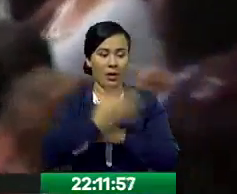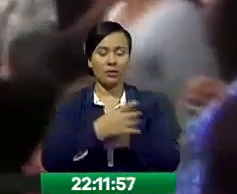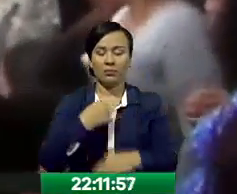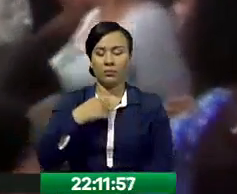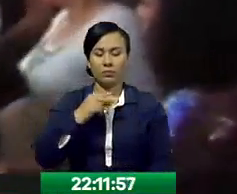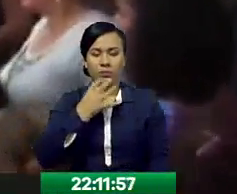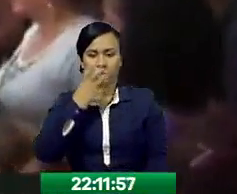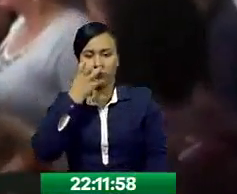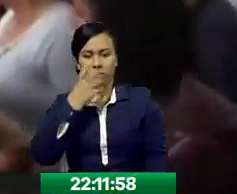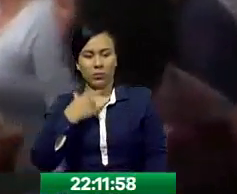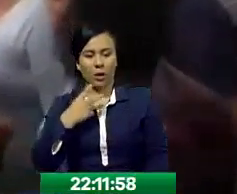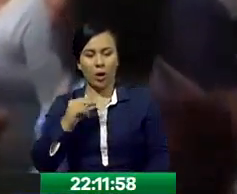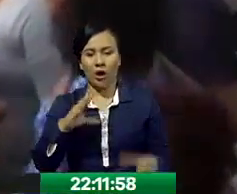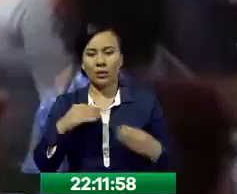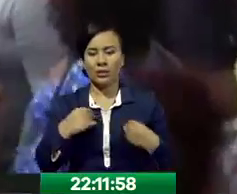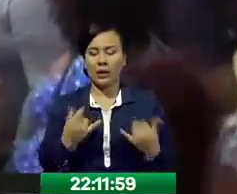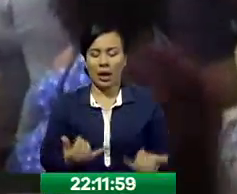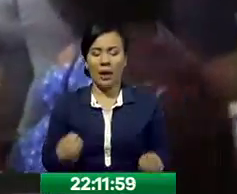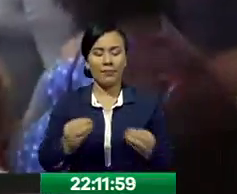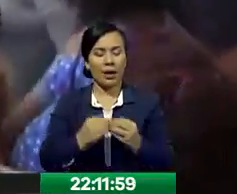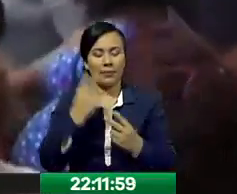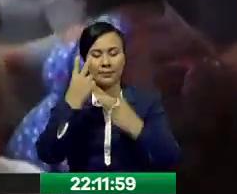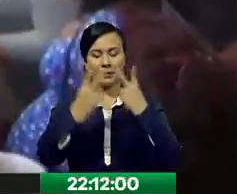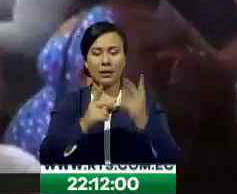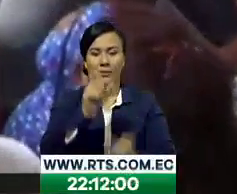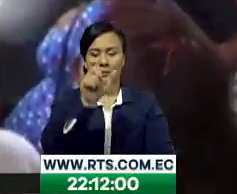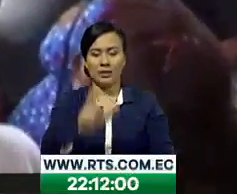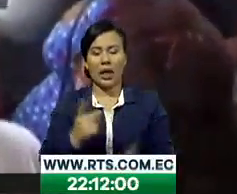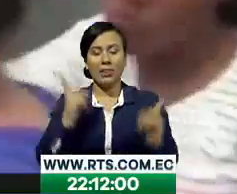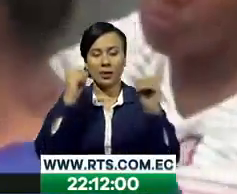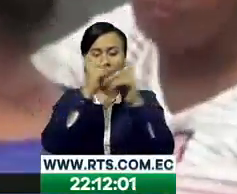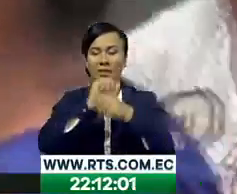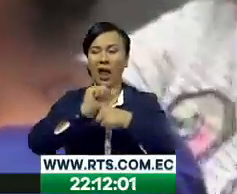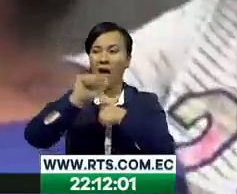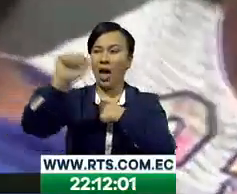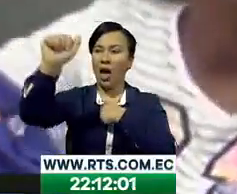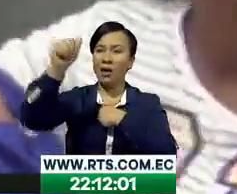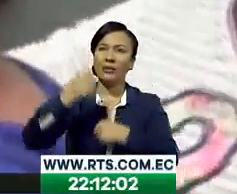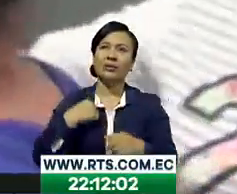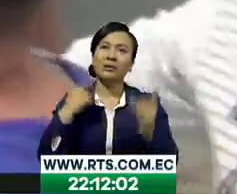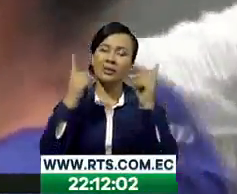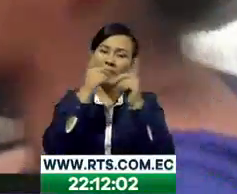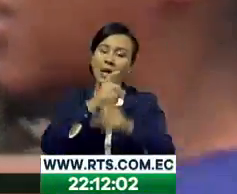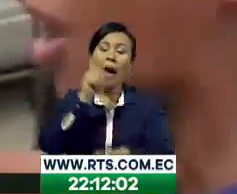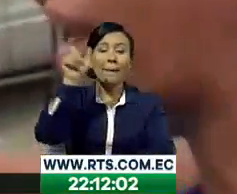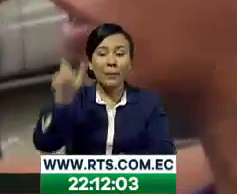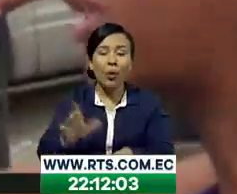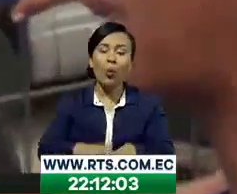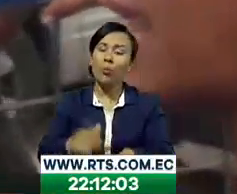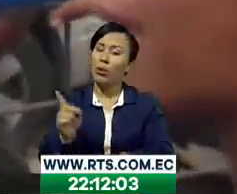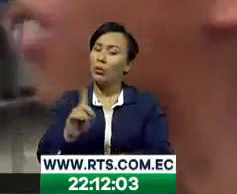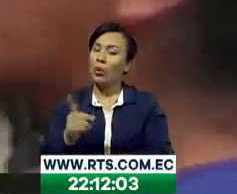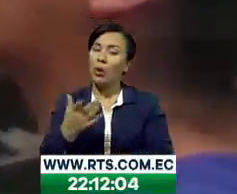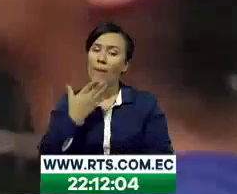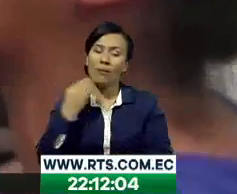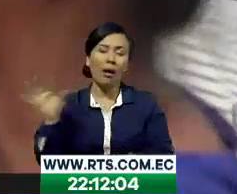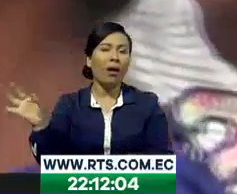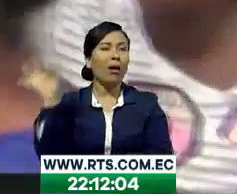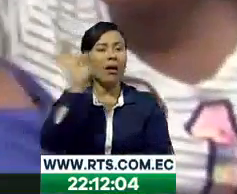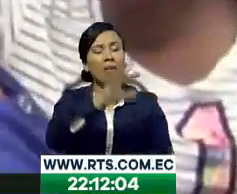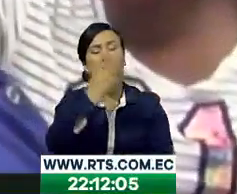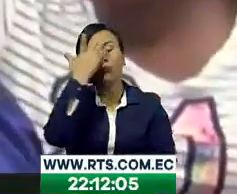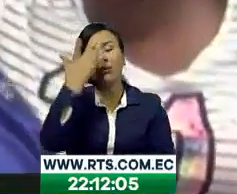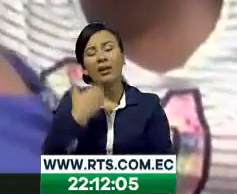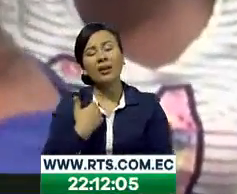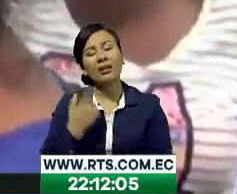descontento. Dijeron que ahora visitar al pariente será más difícil. Hay muchas personas inocentes que se llevaron trasladado. La economía